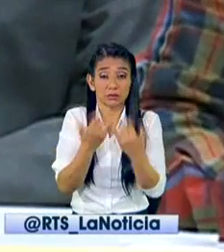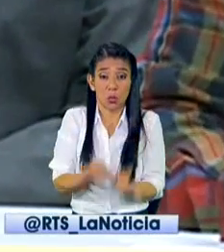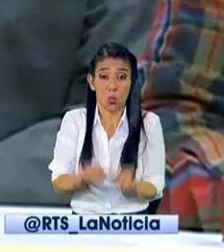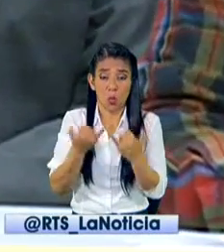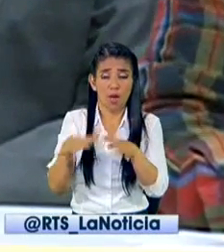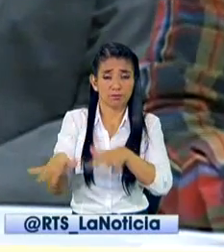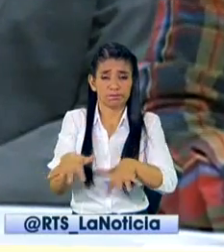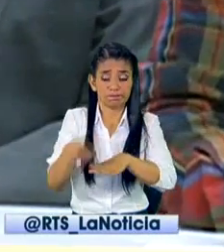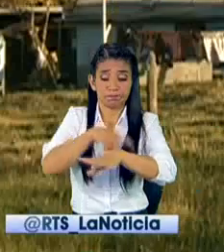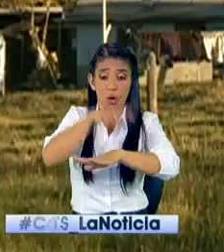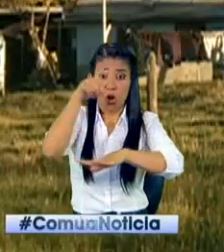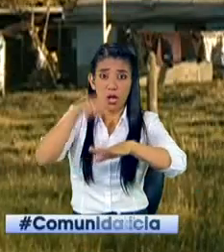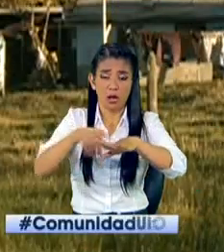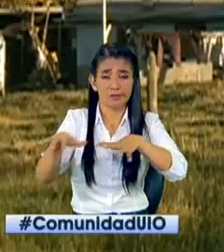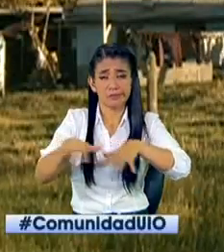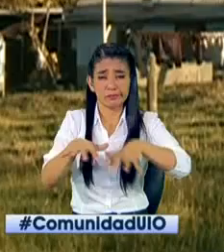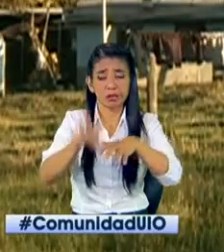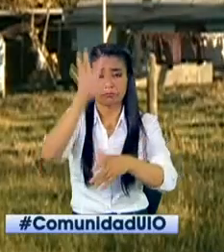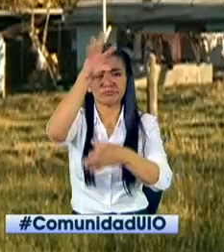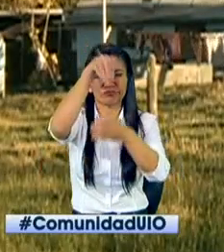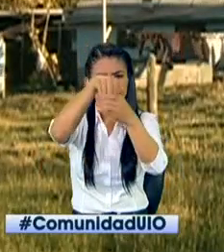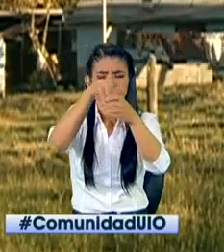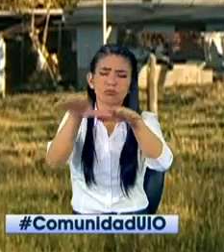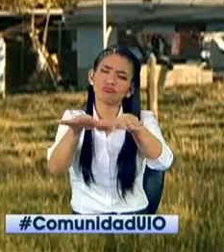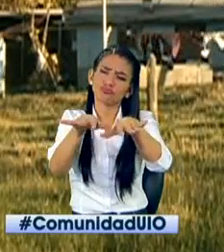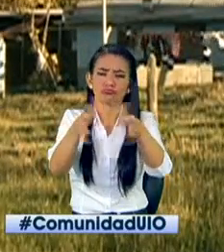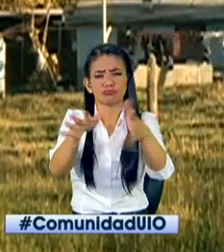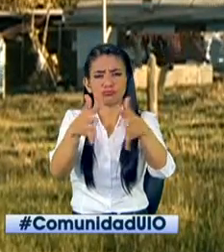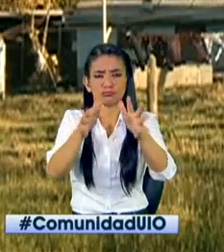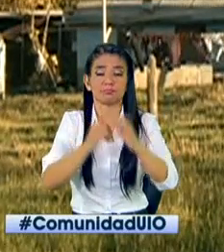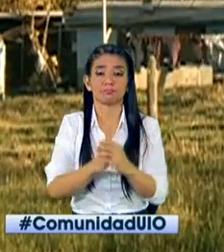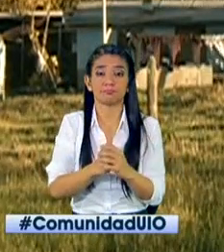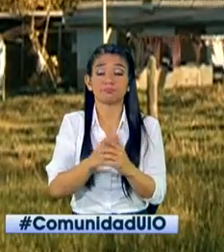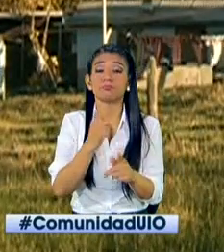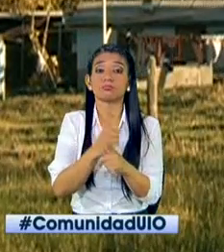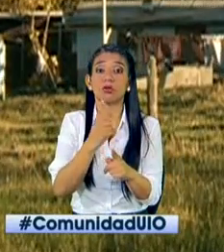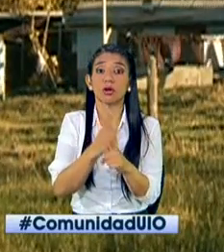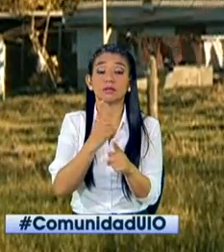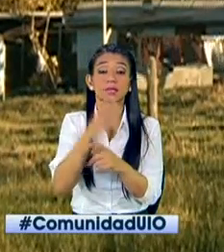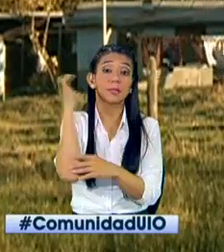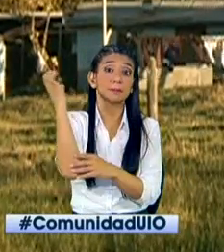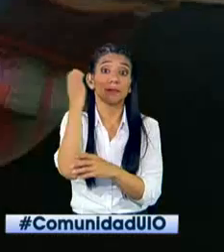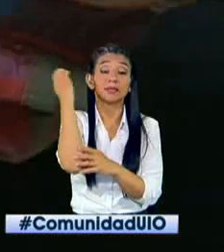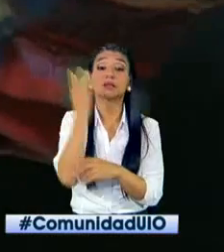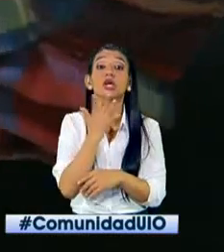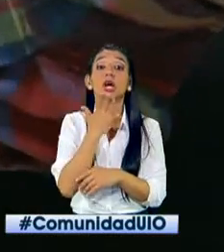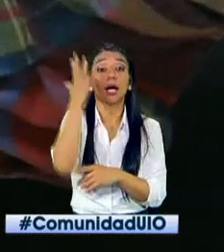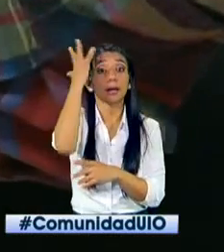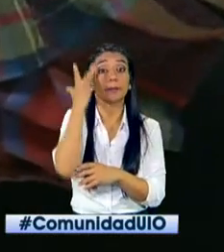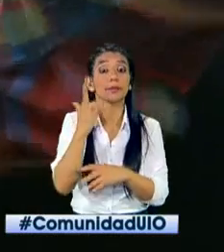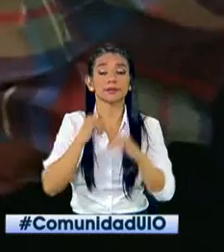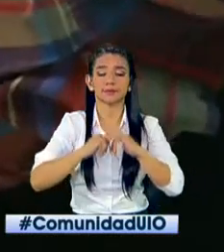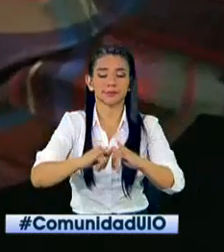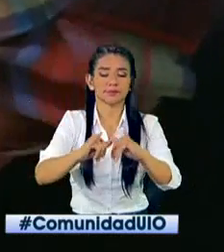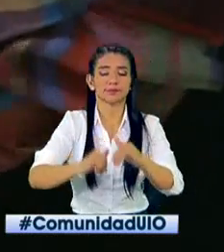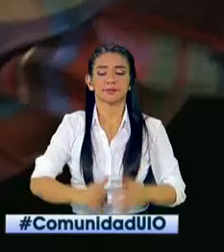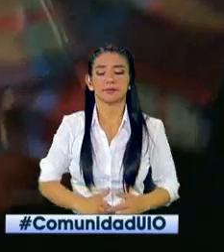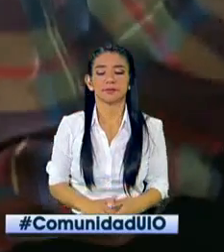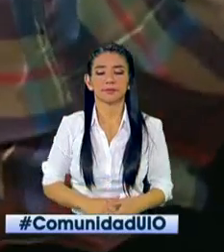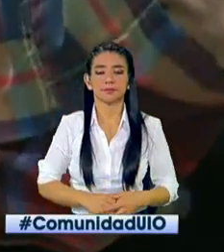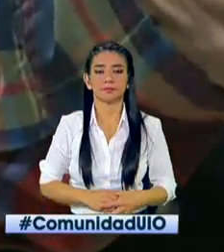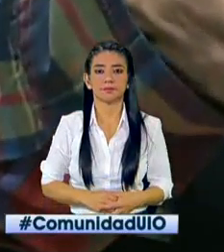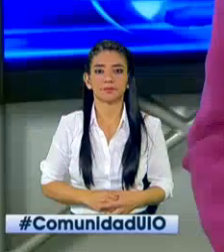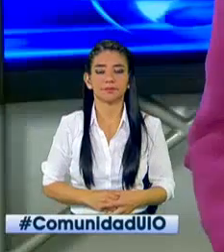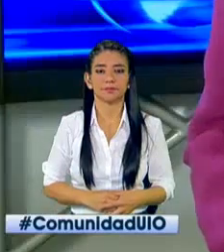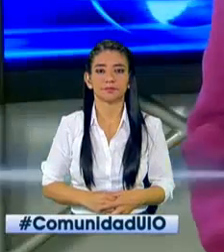COE extendido. Ahora nosotros podemos apoyarlas registrándonos como voluntarios en la página web del municipio. Desde hoy